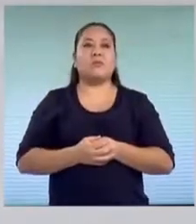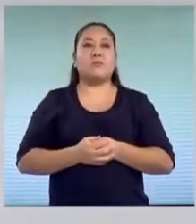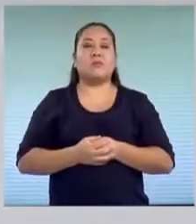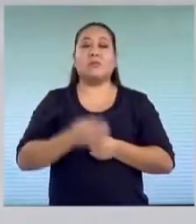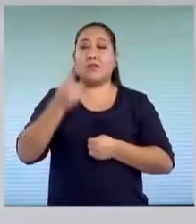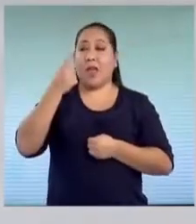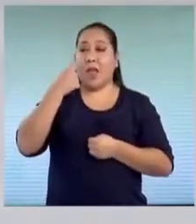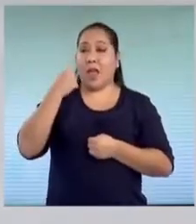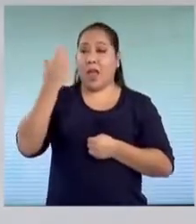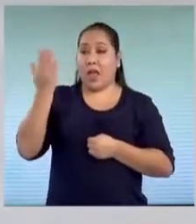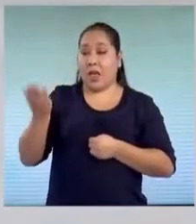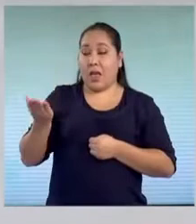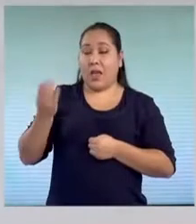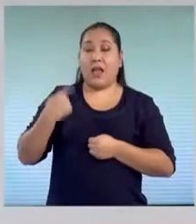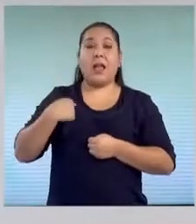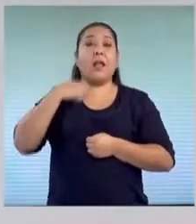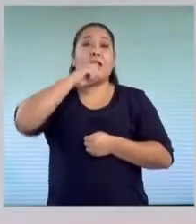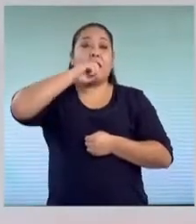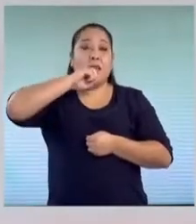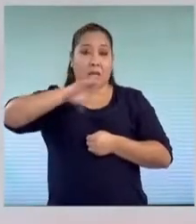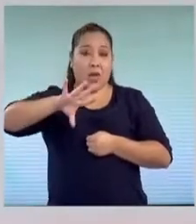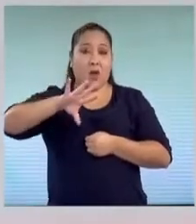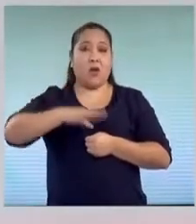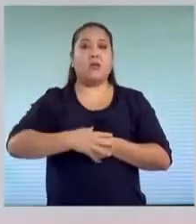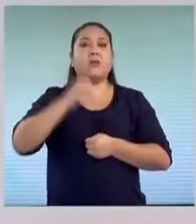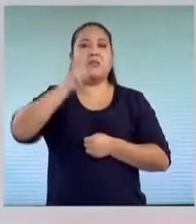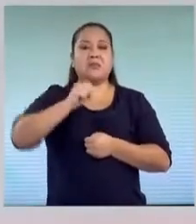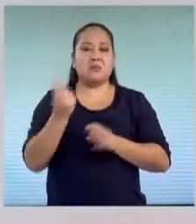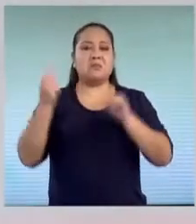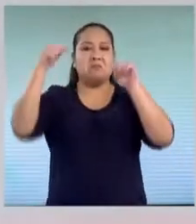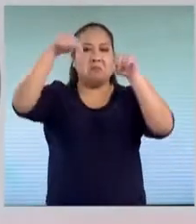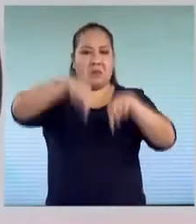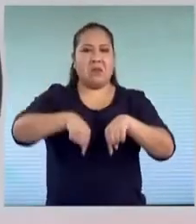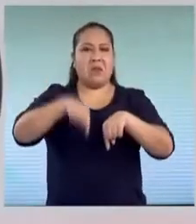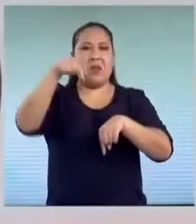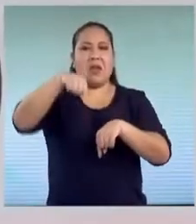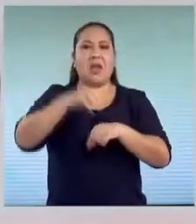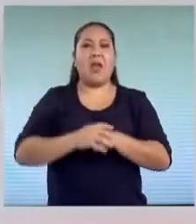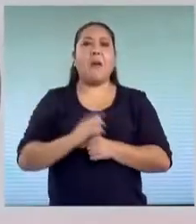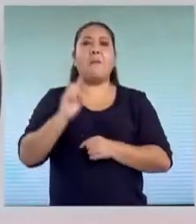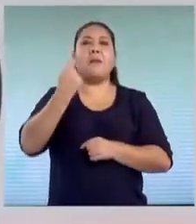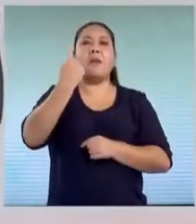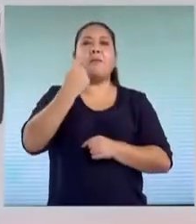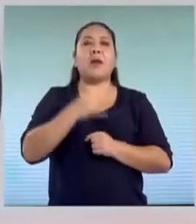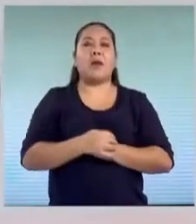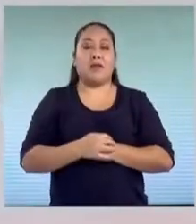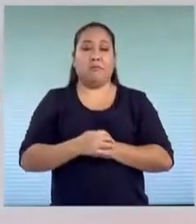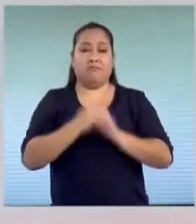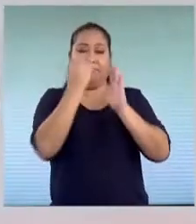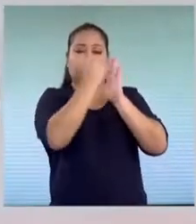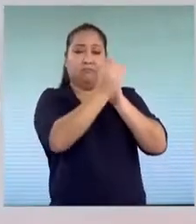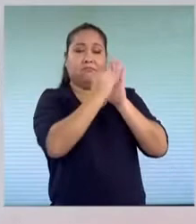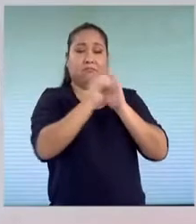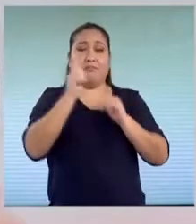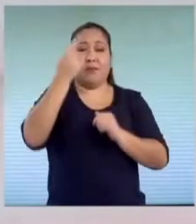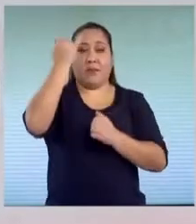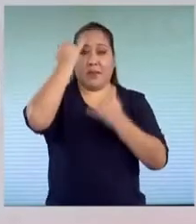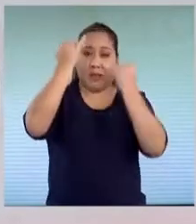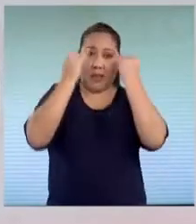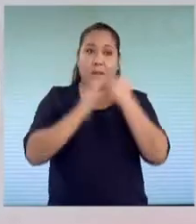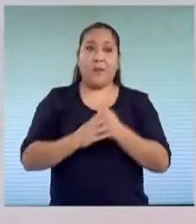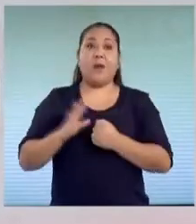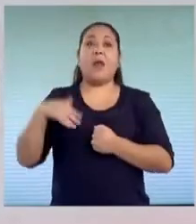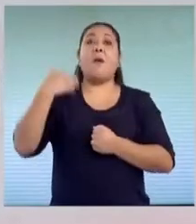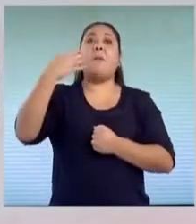Él propuso que estemos aquí como primer requisito para los